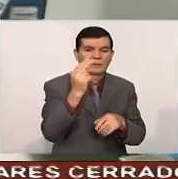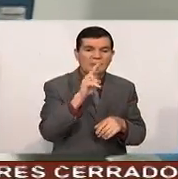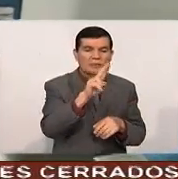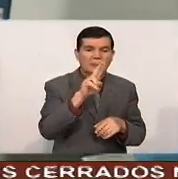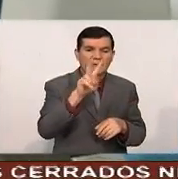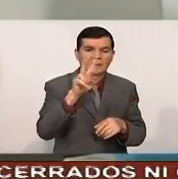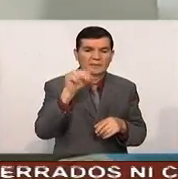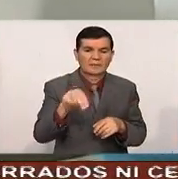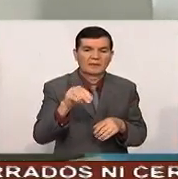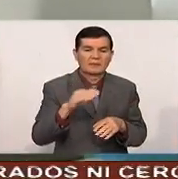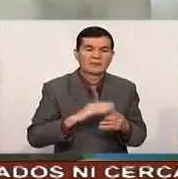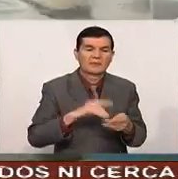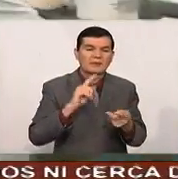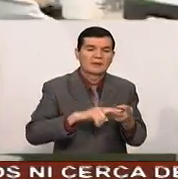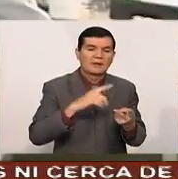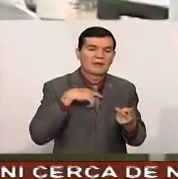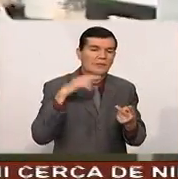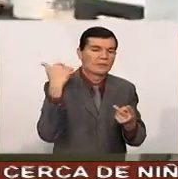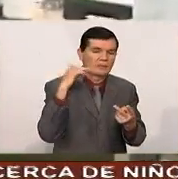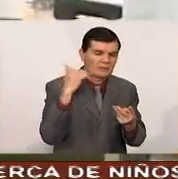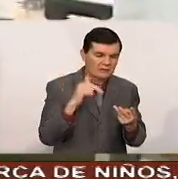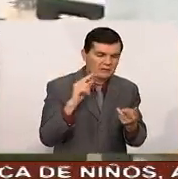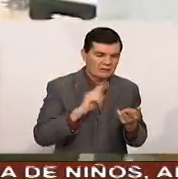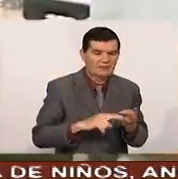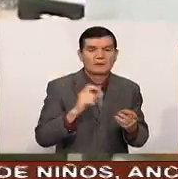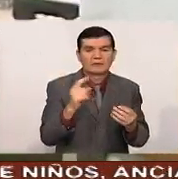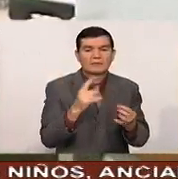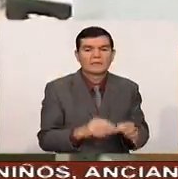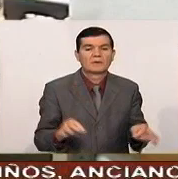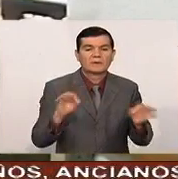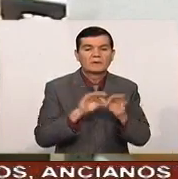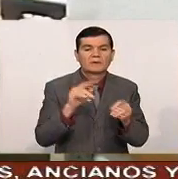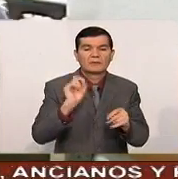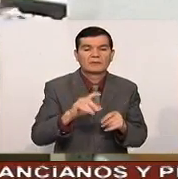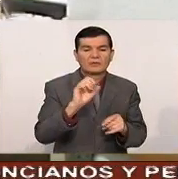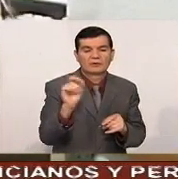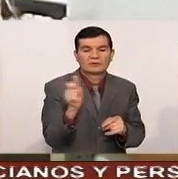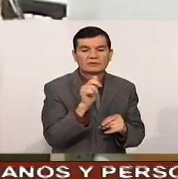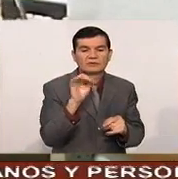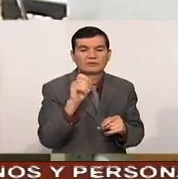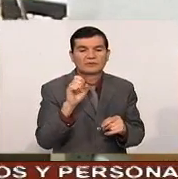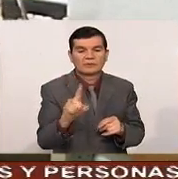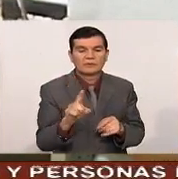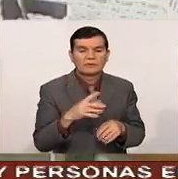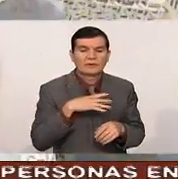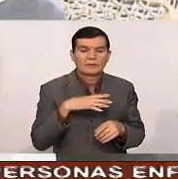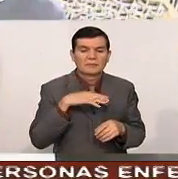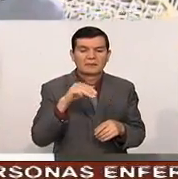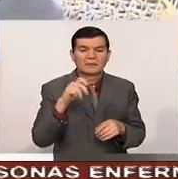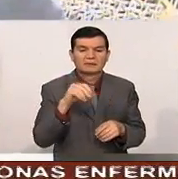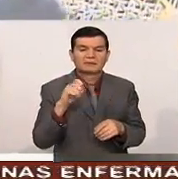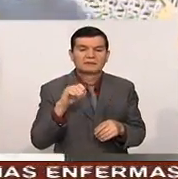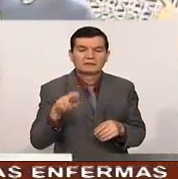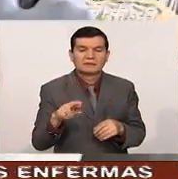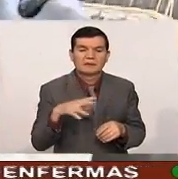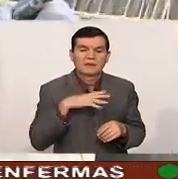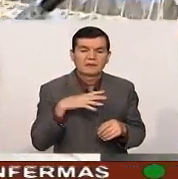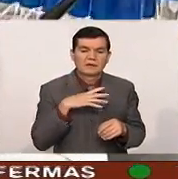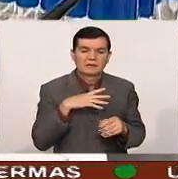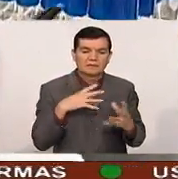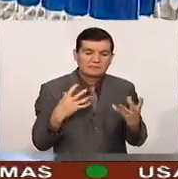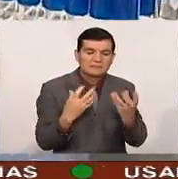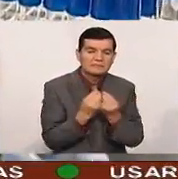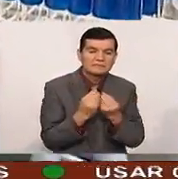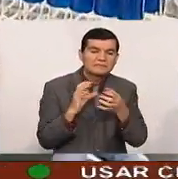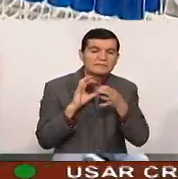Autónoma de México, como la Universidad de Guadalajara, tan importantes como Oxford o como la Universidad de Manchester, van a estar involucradas a